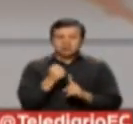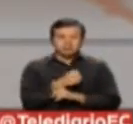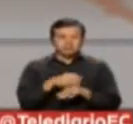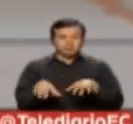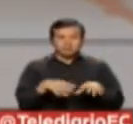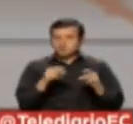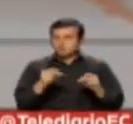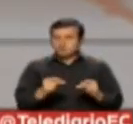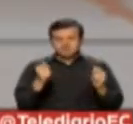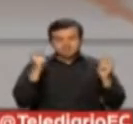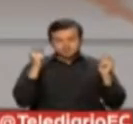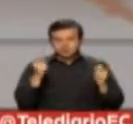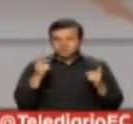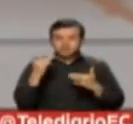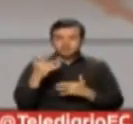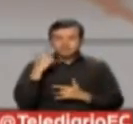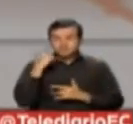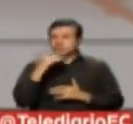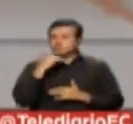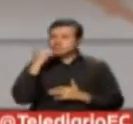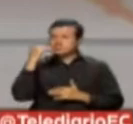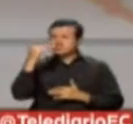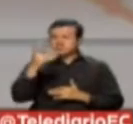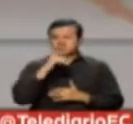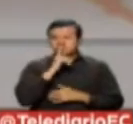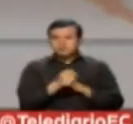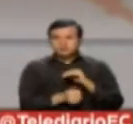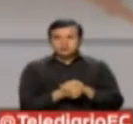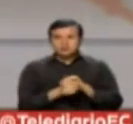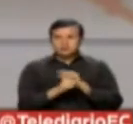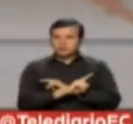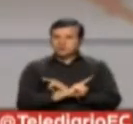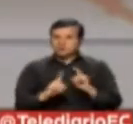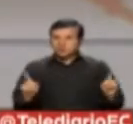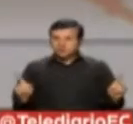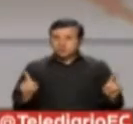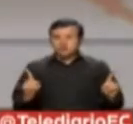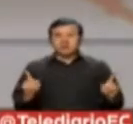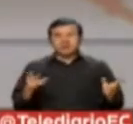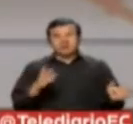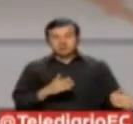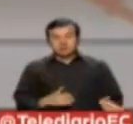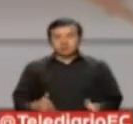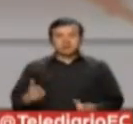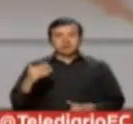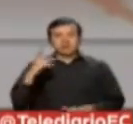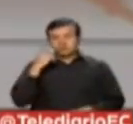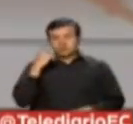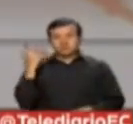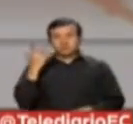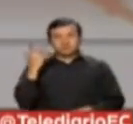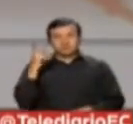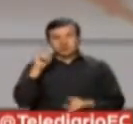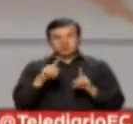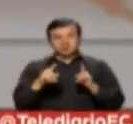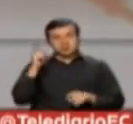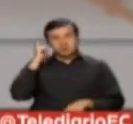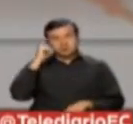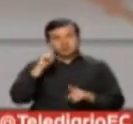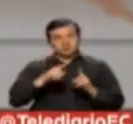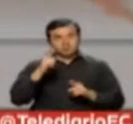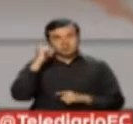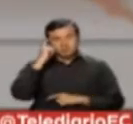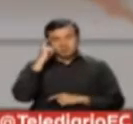inmediata sin esperar que pase algo sin ocultarlo de ninguna manera quisiéramos decirles de las medidas educativas a veces piensan que el